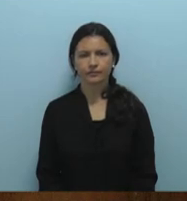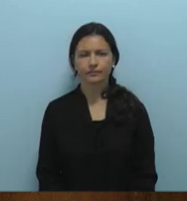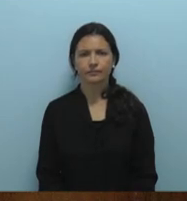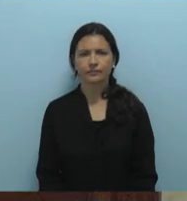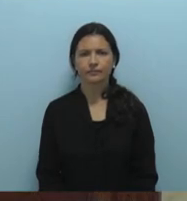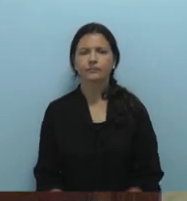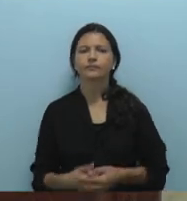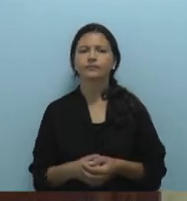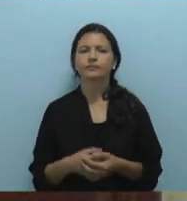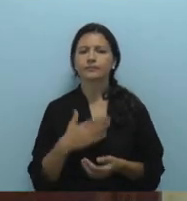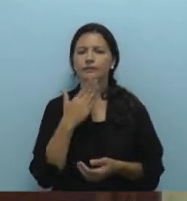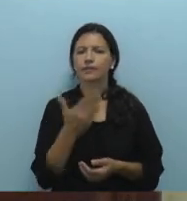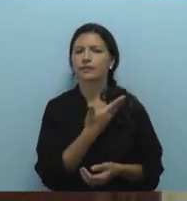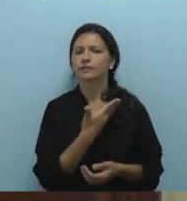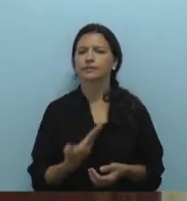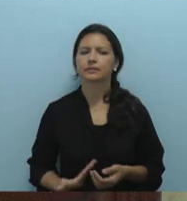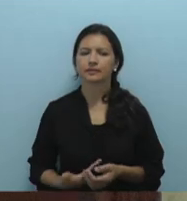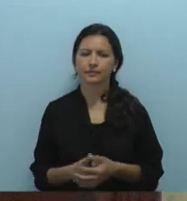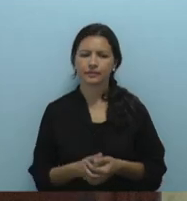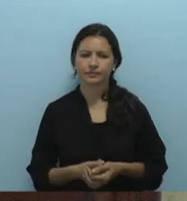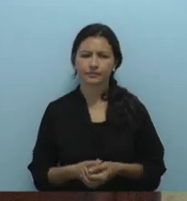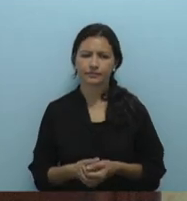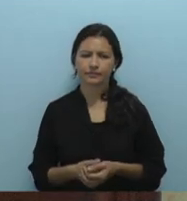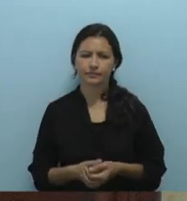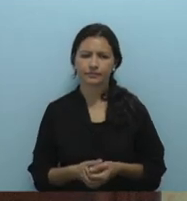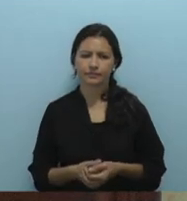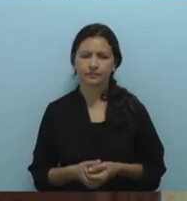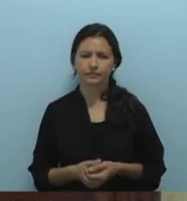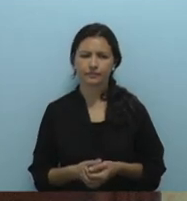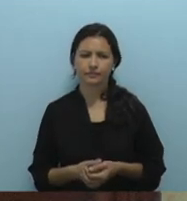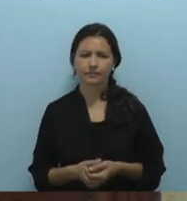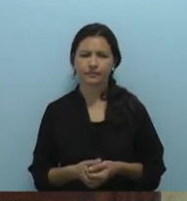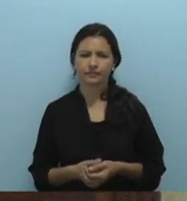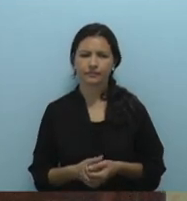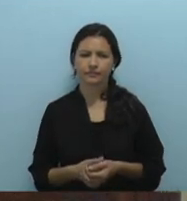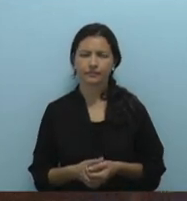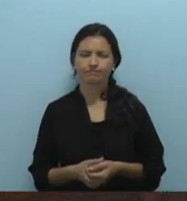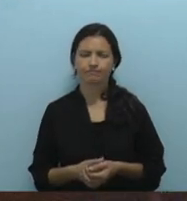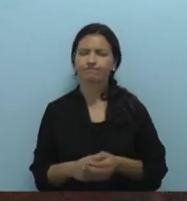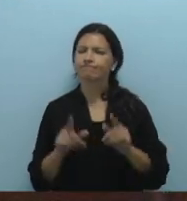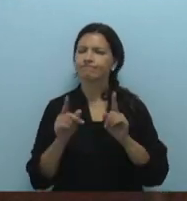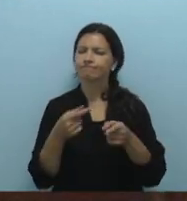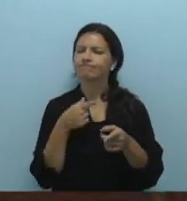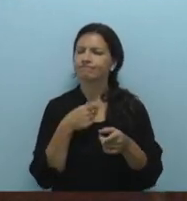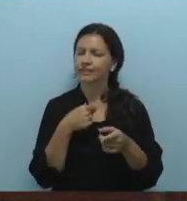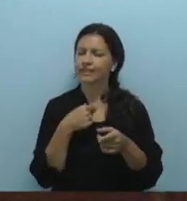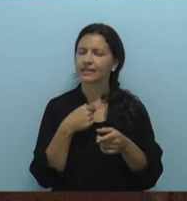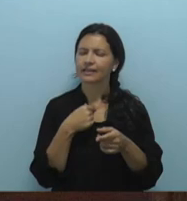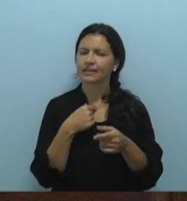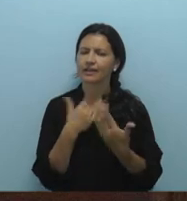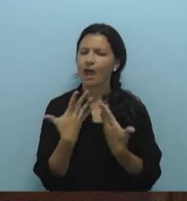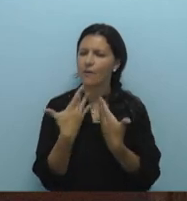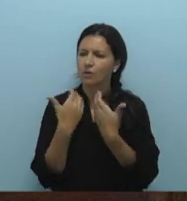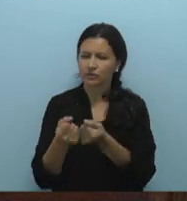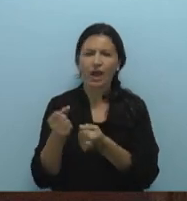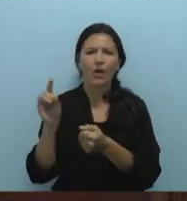Muchas gracias, señora presidenta. No quería dejar pasar la oportunidad de remarcar también la importancia de las universidades públicas,